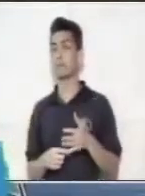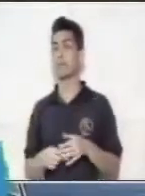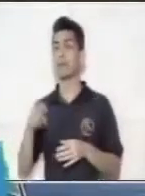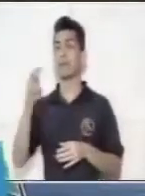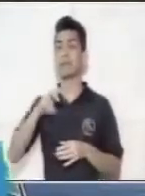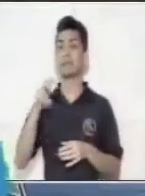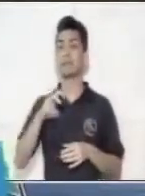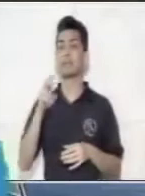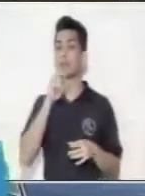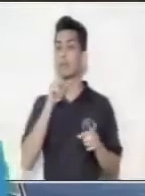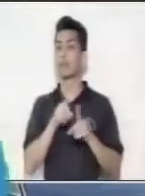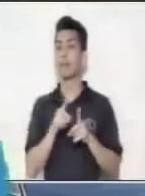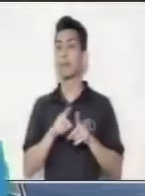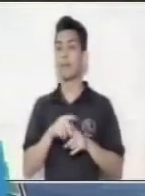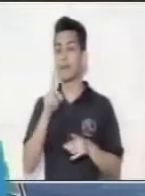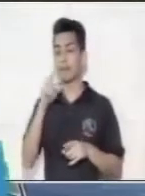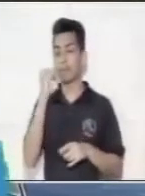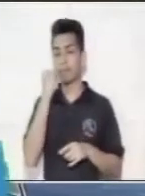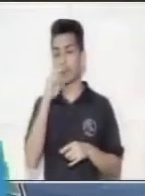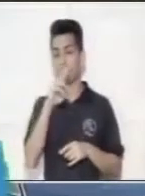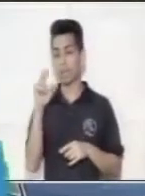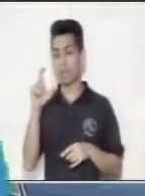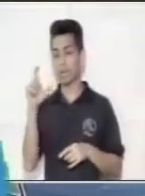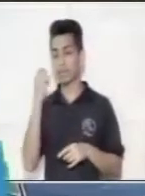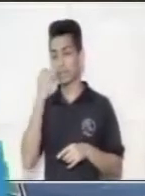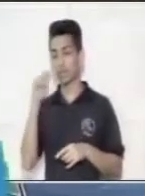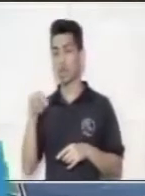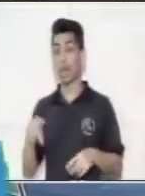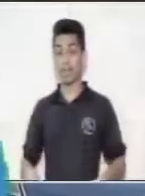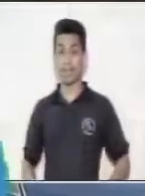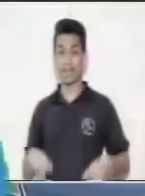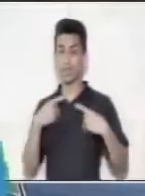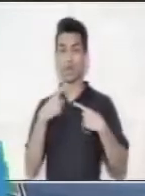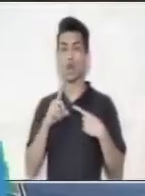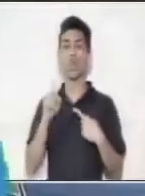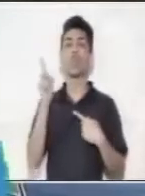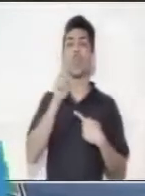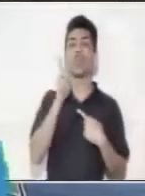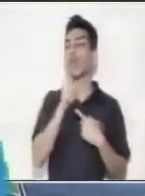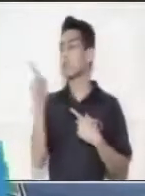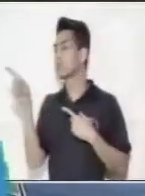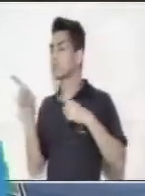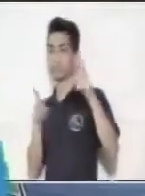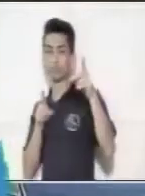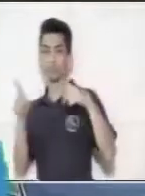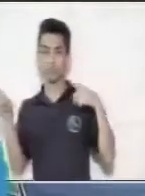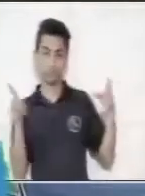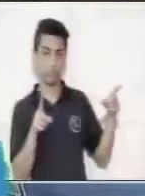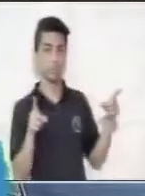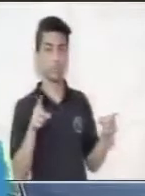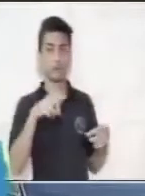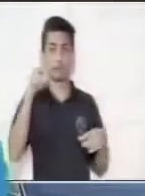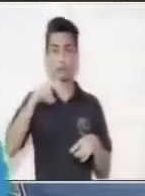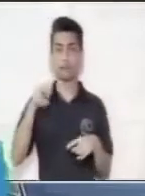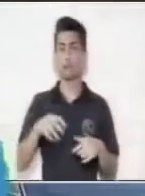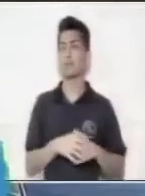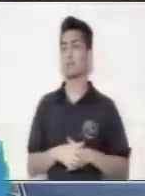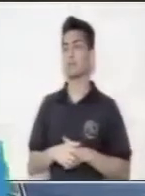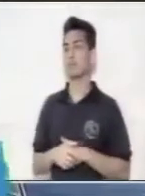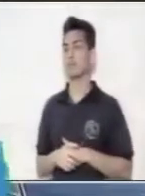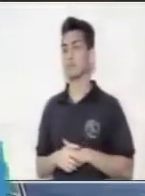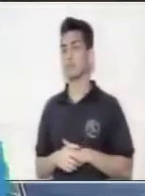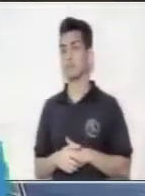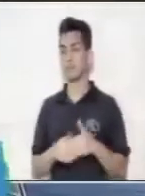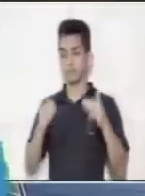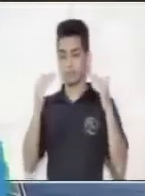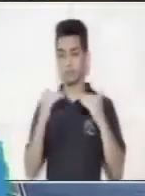necesita la dirección, ¿verdad? No solo el número y la dimensional, sino que también la dirección. Lo